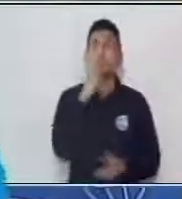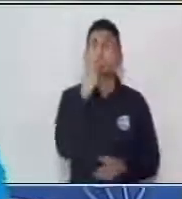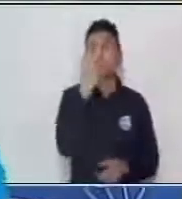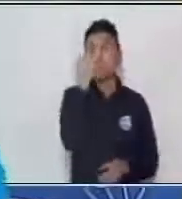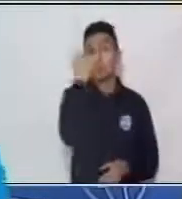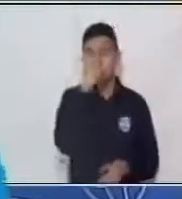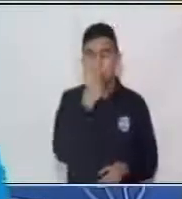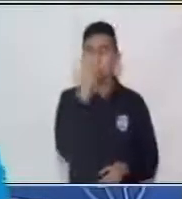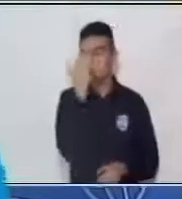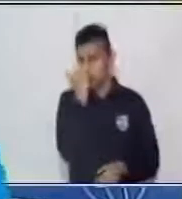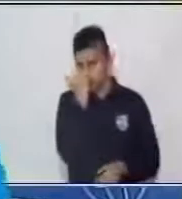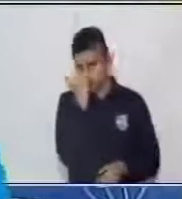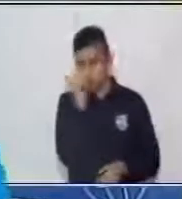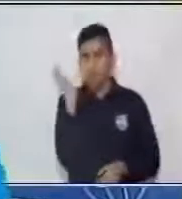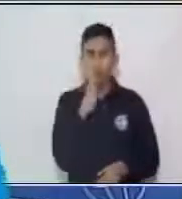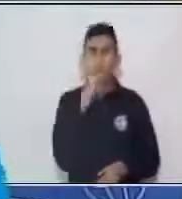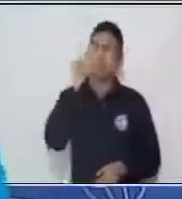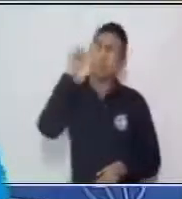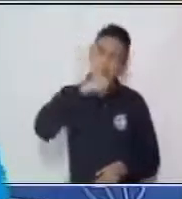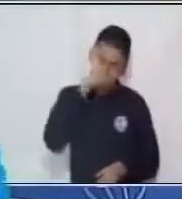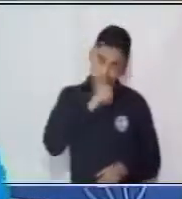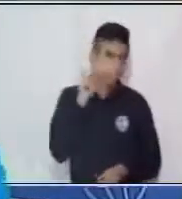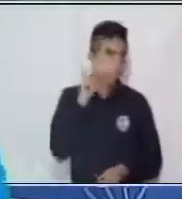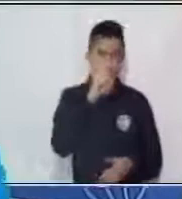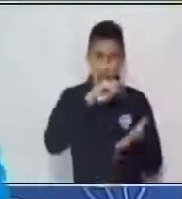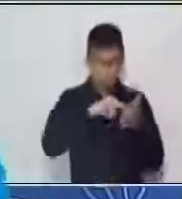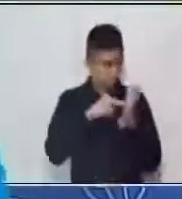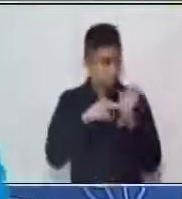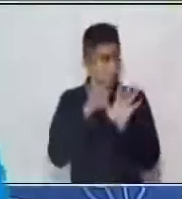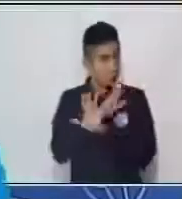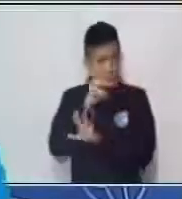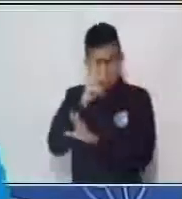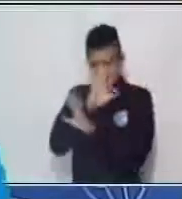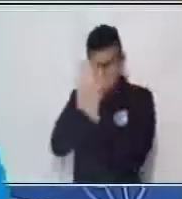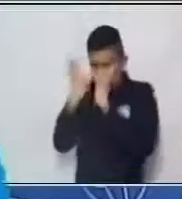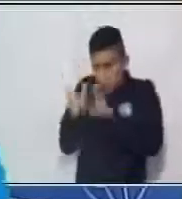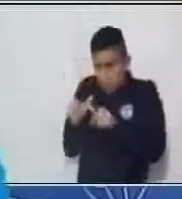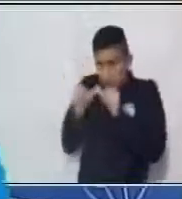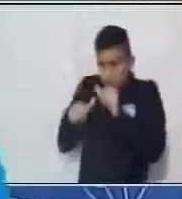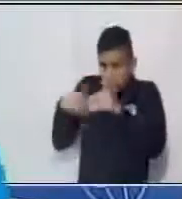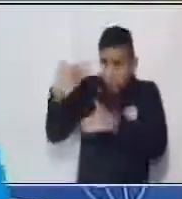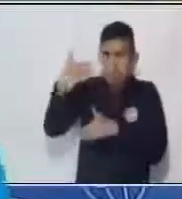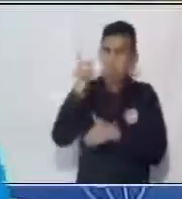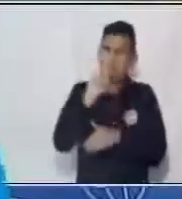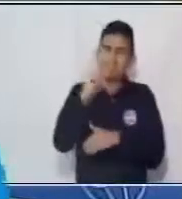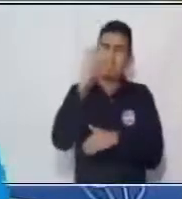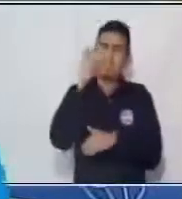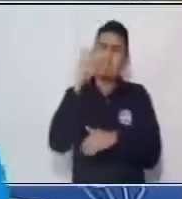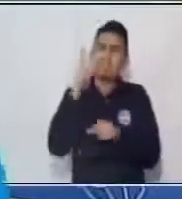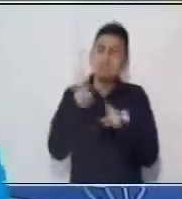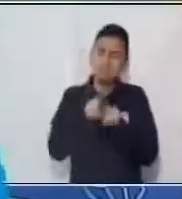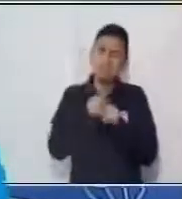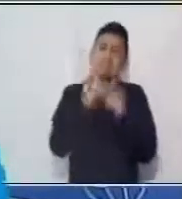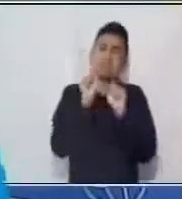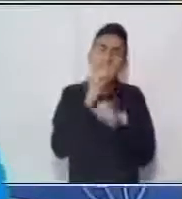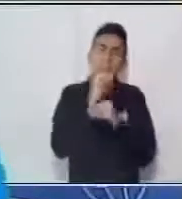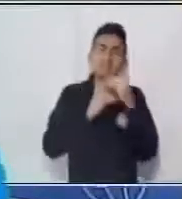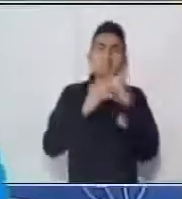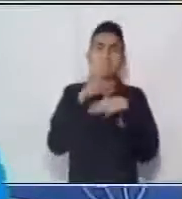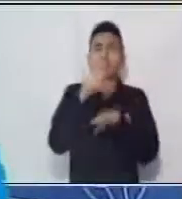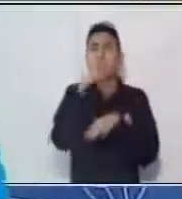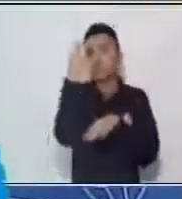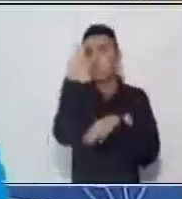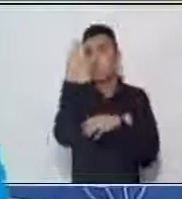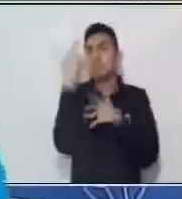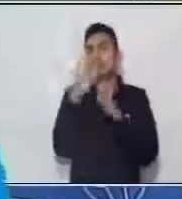comido. Claro, no significa que solo de esa manera se pueda conjugar, sino que también lo podemos ir trabajando